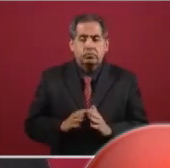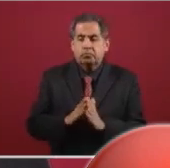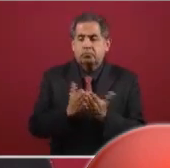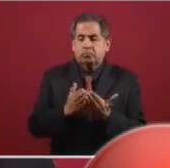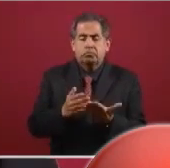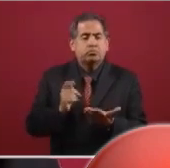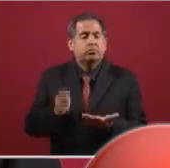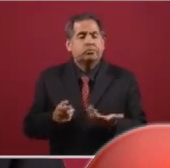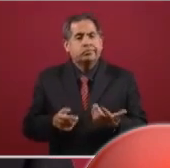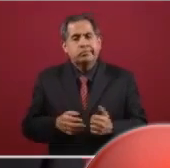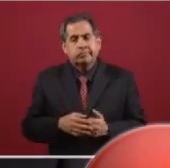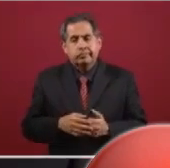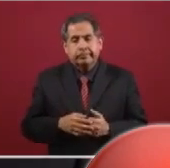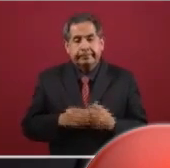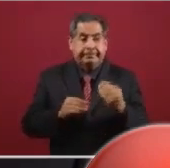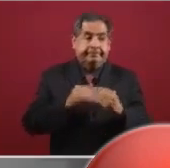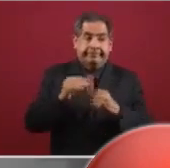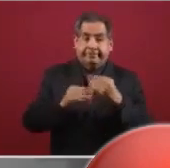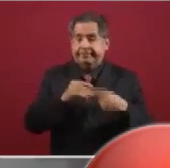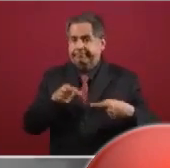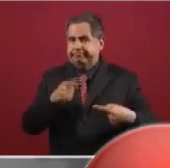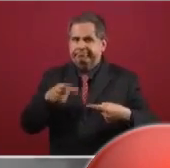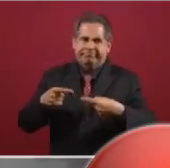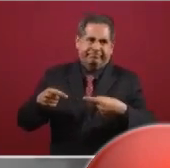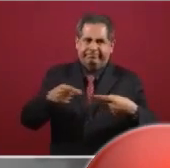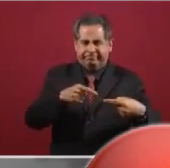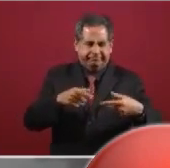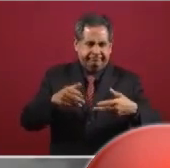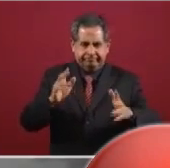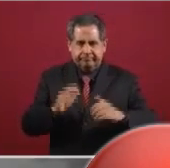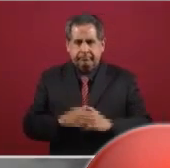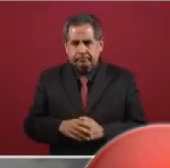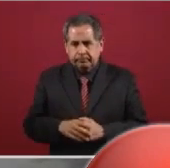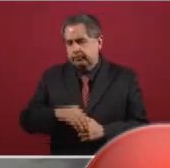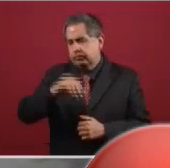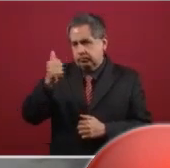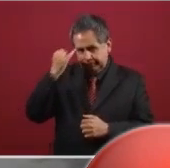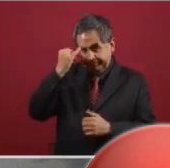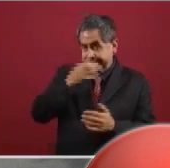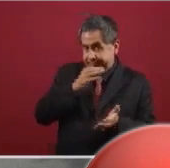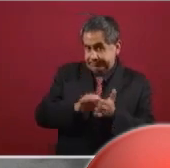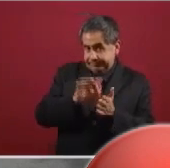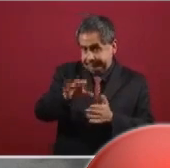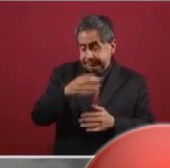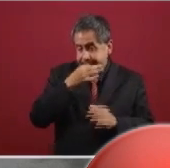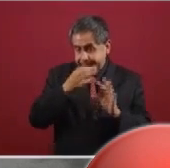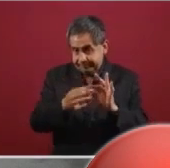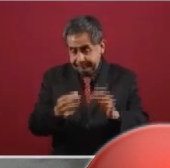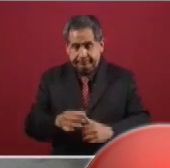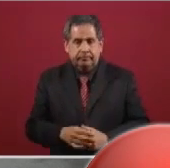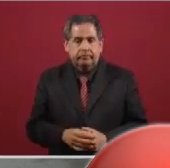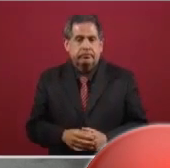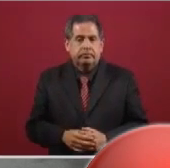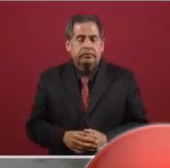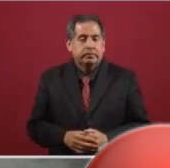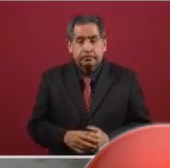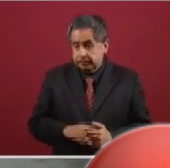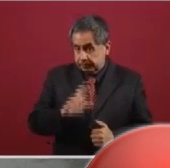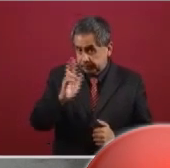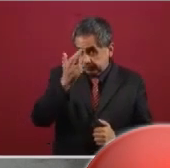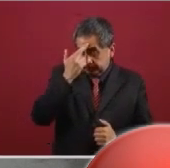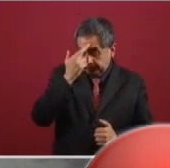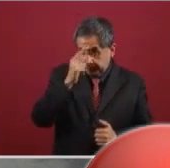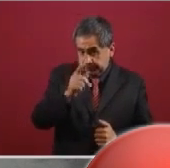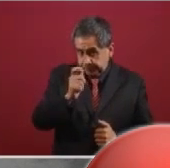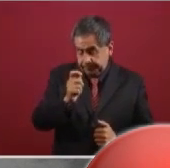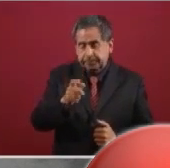produce polémica. Otro dato, acuérdense que